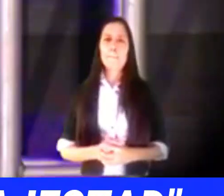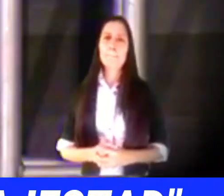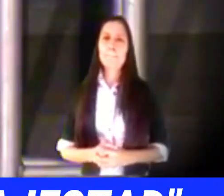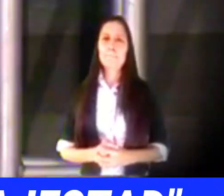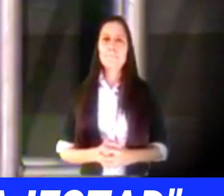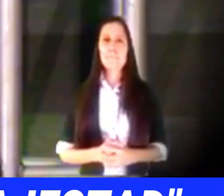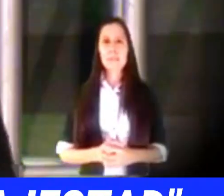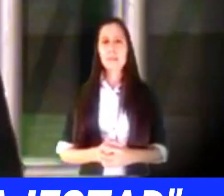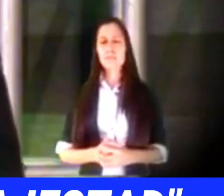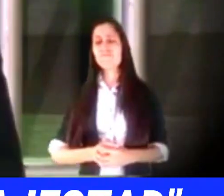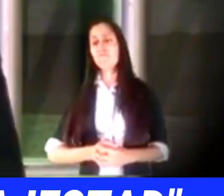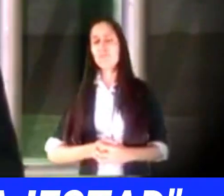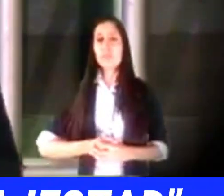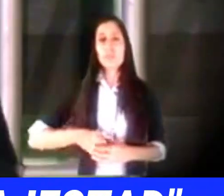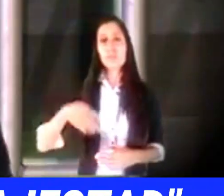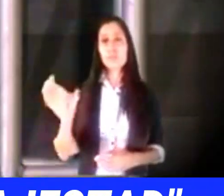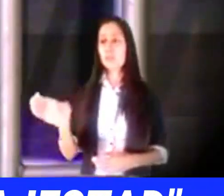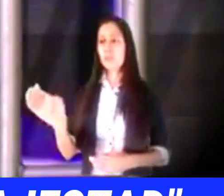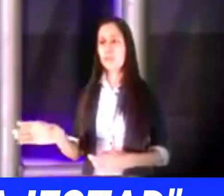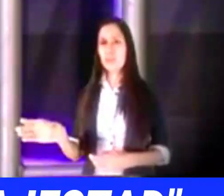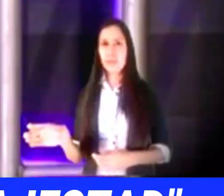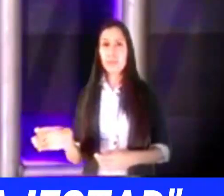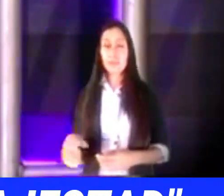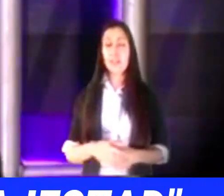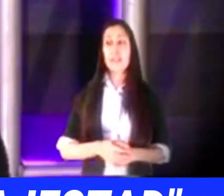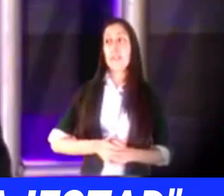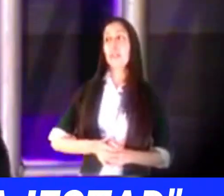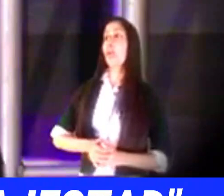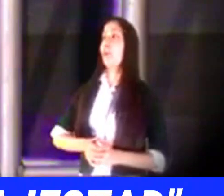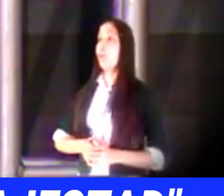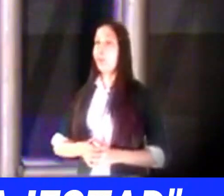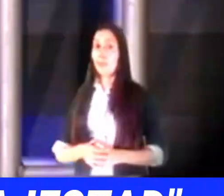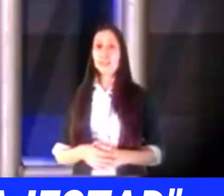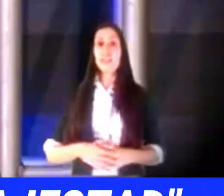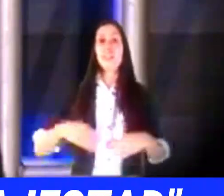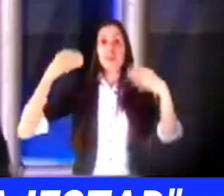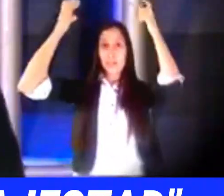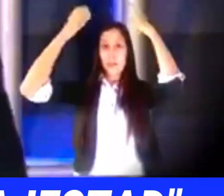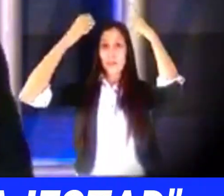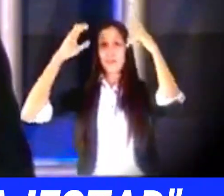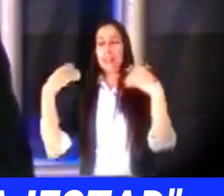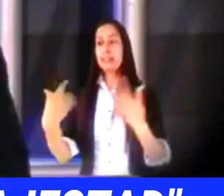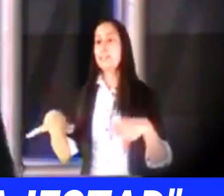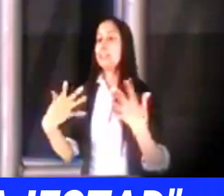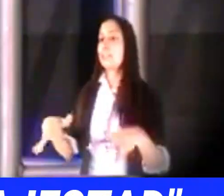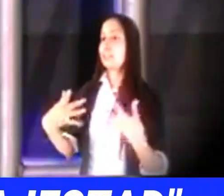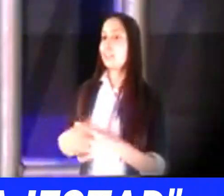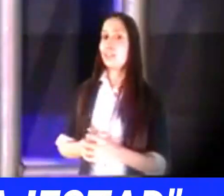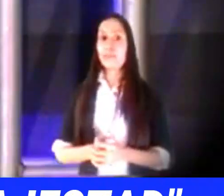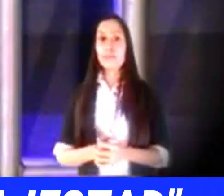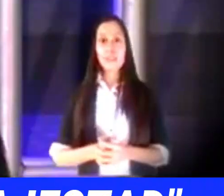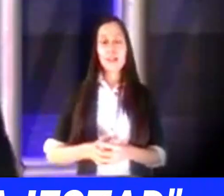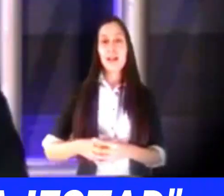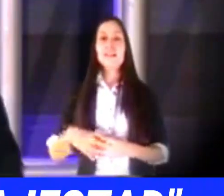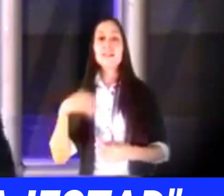personas para ser coronadas? Pregúntele a una reina de belleza los cuidados, todo lo que tiene